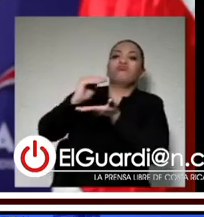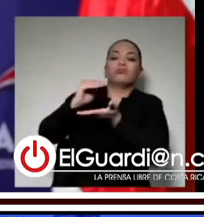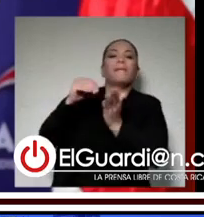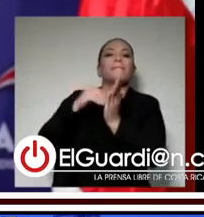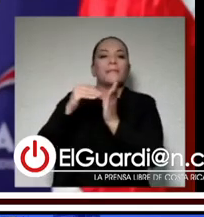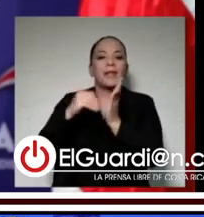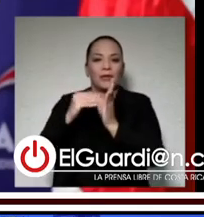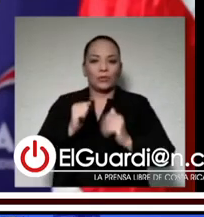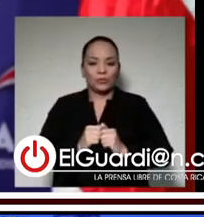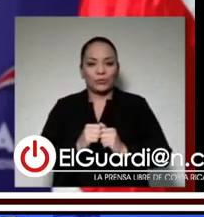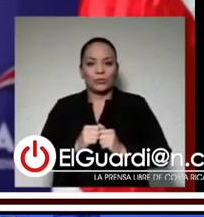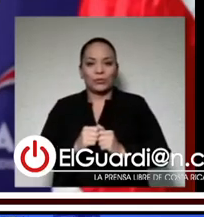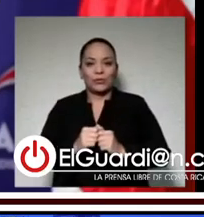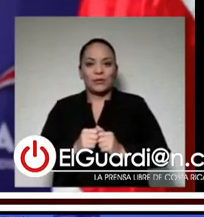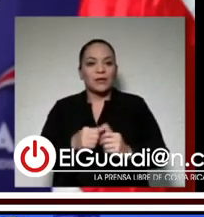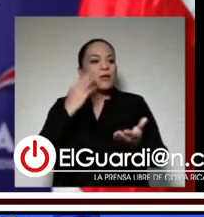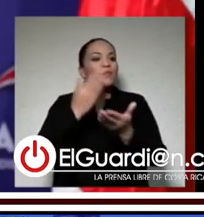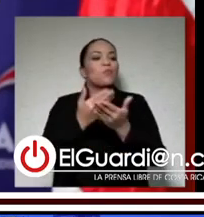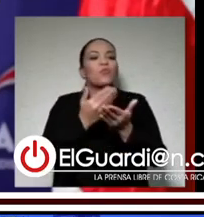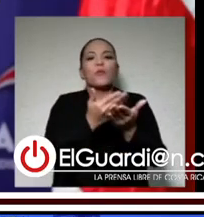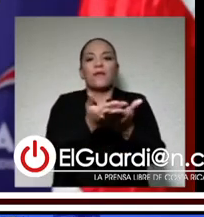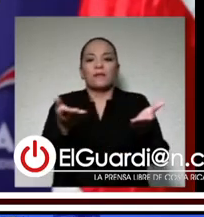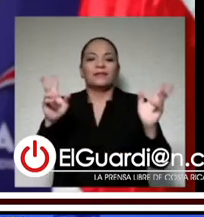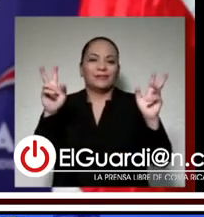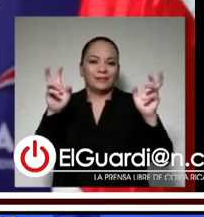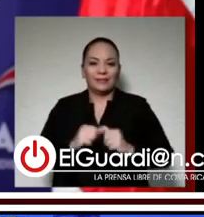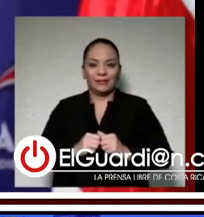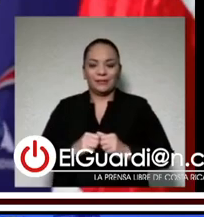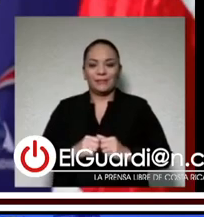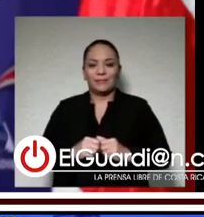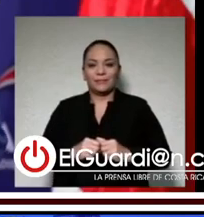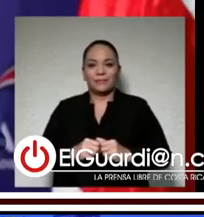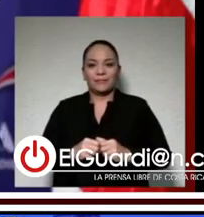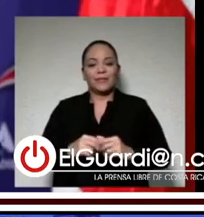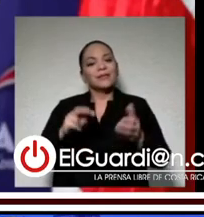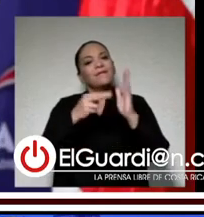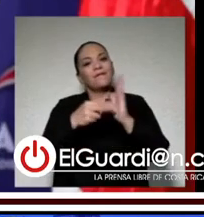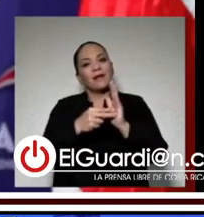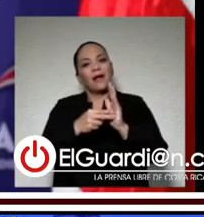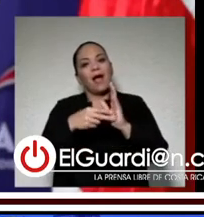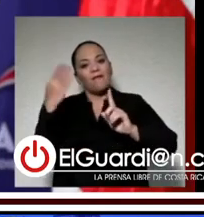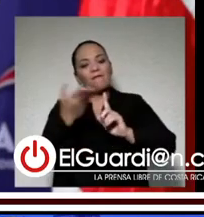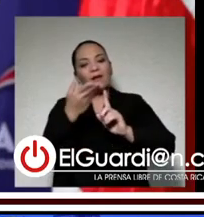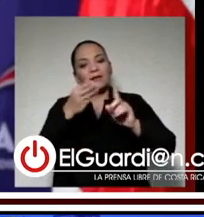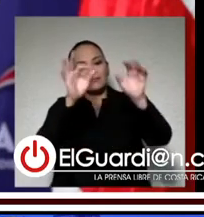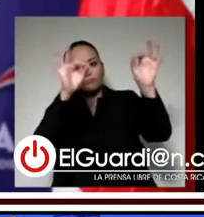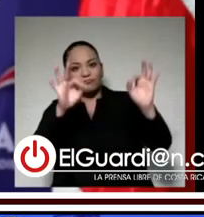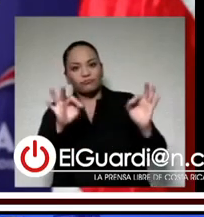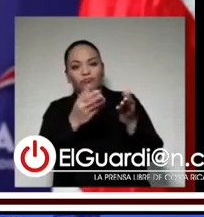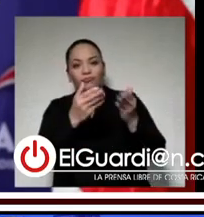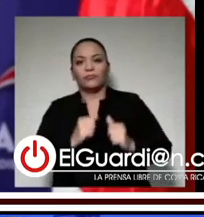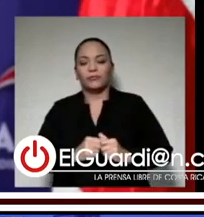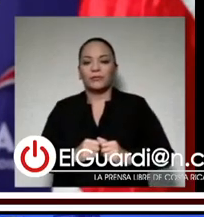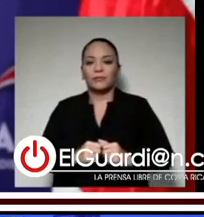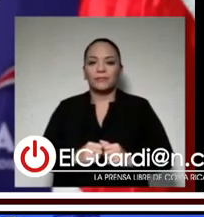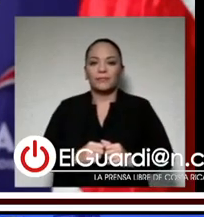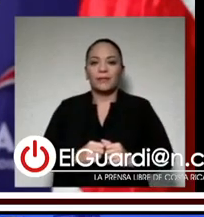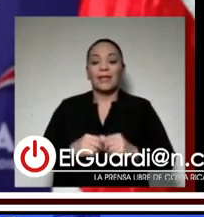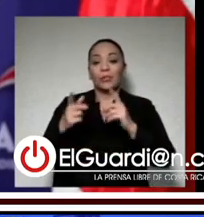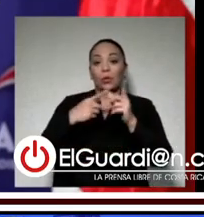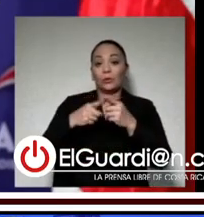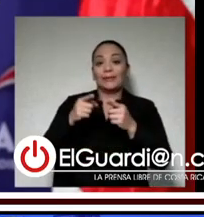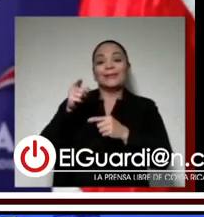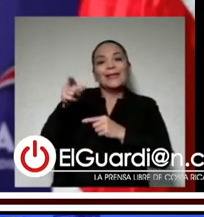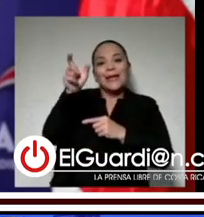dándole el megáfono a una persona que es de reconocida cuenta y a confesión propia, un